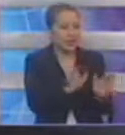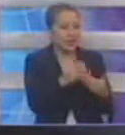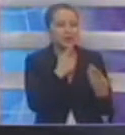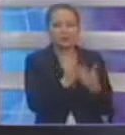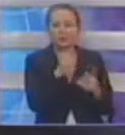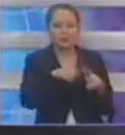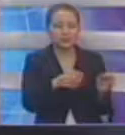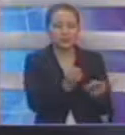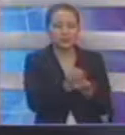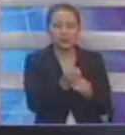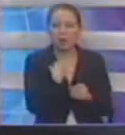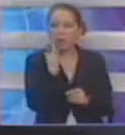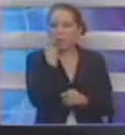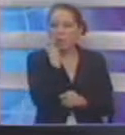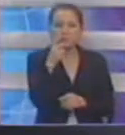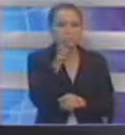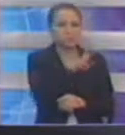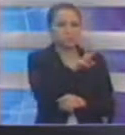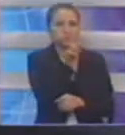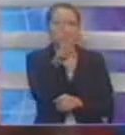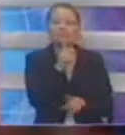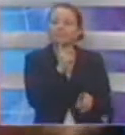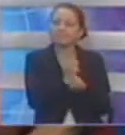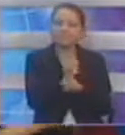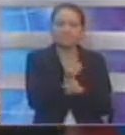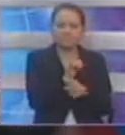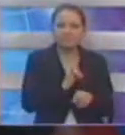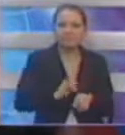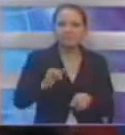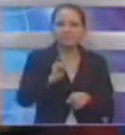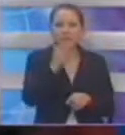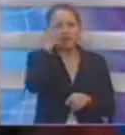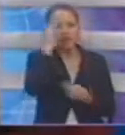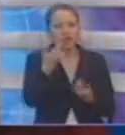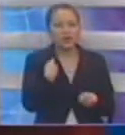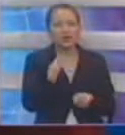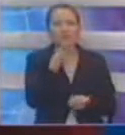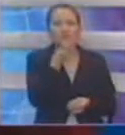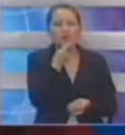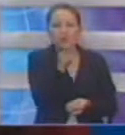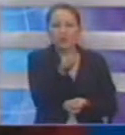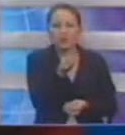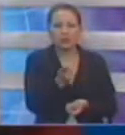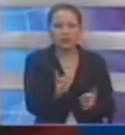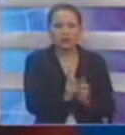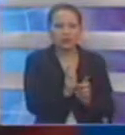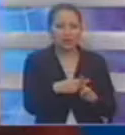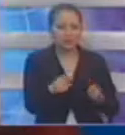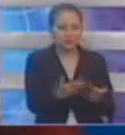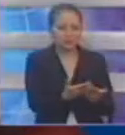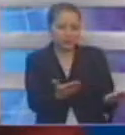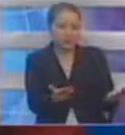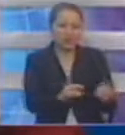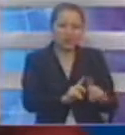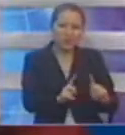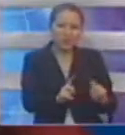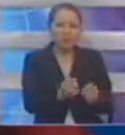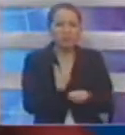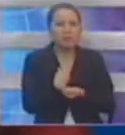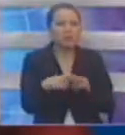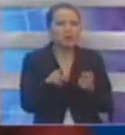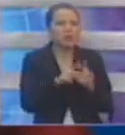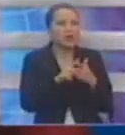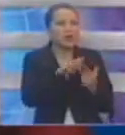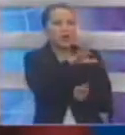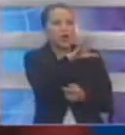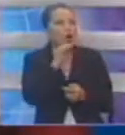que está pasando hoy, lo que ha pasado en América Latina. El populismo, porque el populismo hoy es una versión algo diferenciada, pero inspirada en el